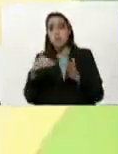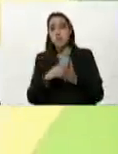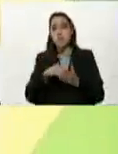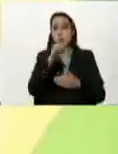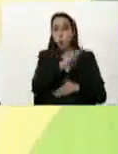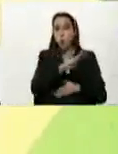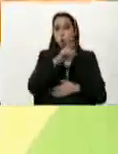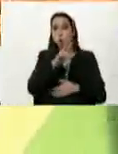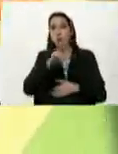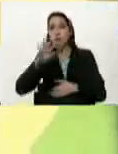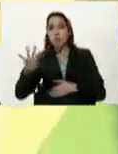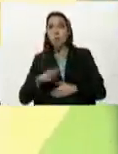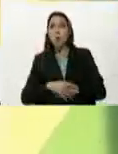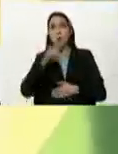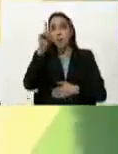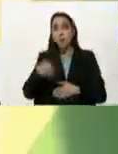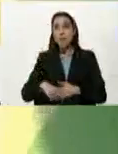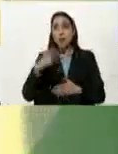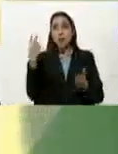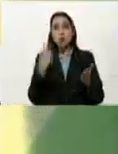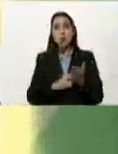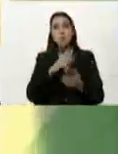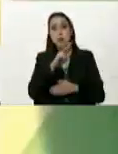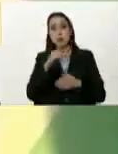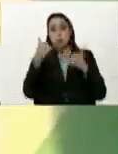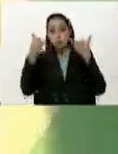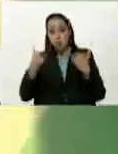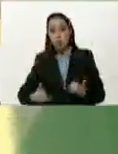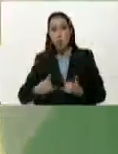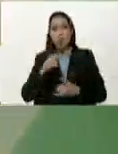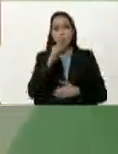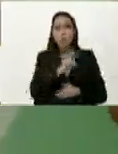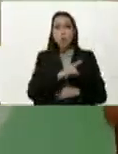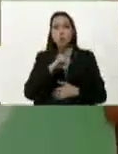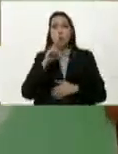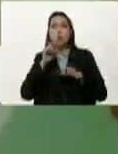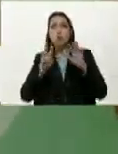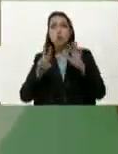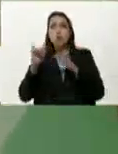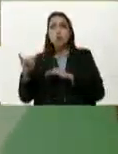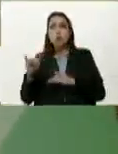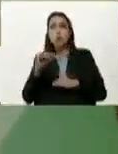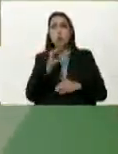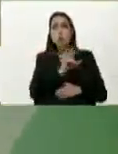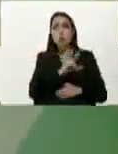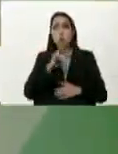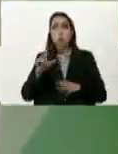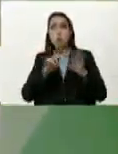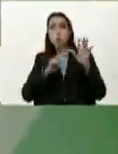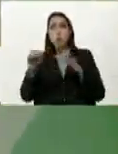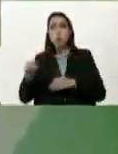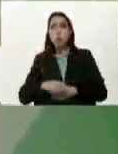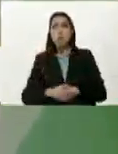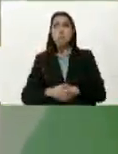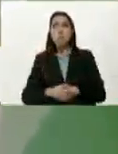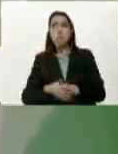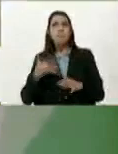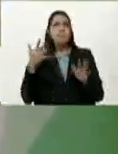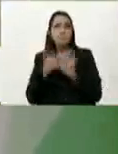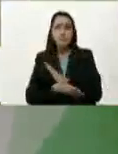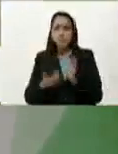434 y en el 2021 279 1260 es decir